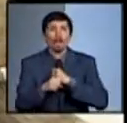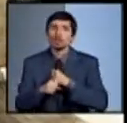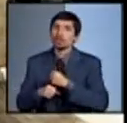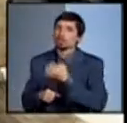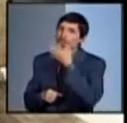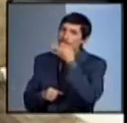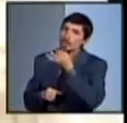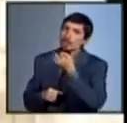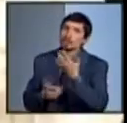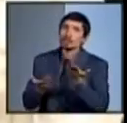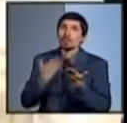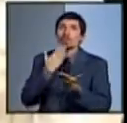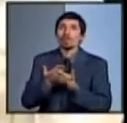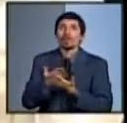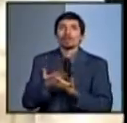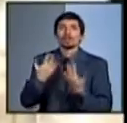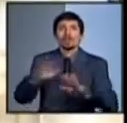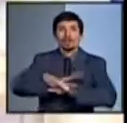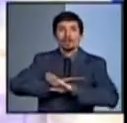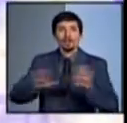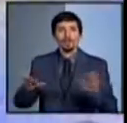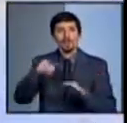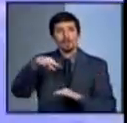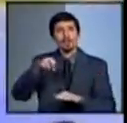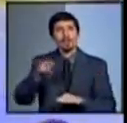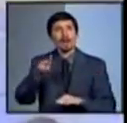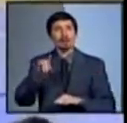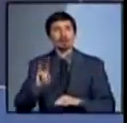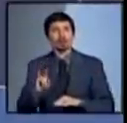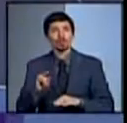El retiro de Masuí González podría ser.